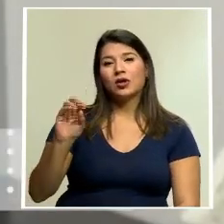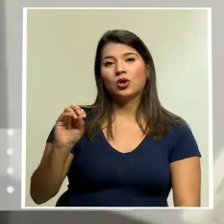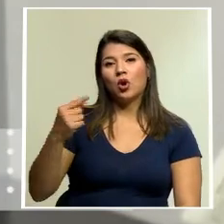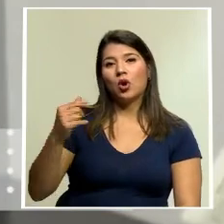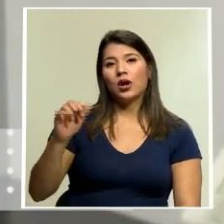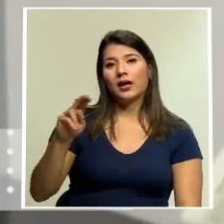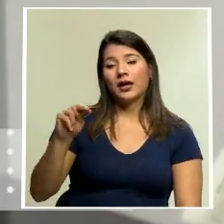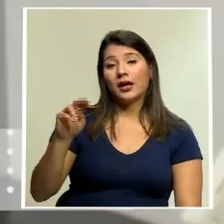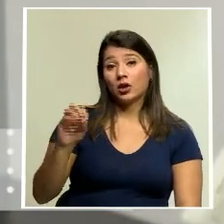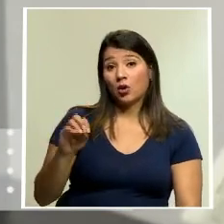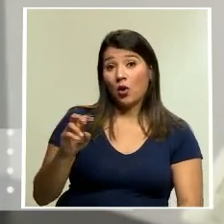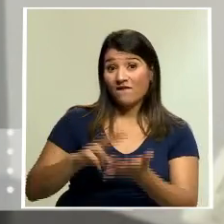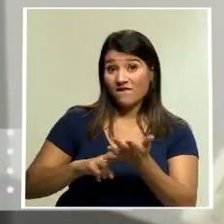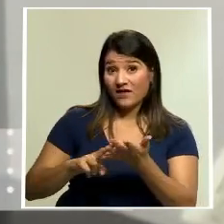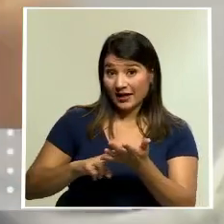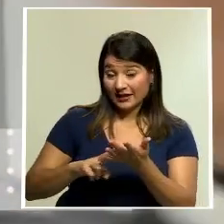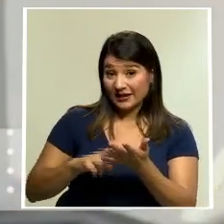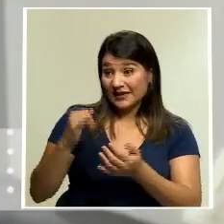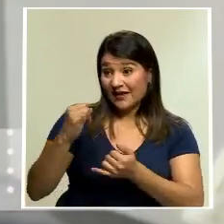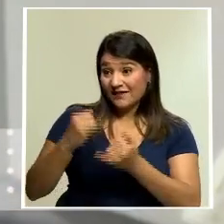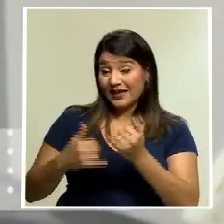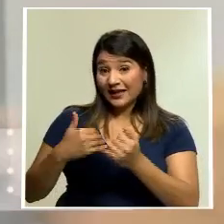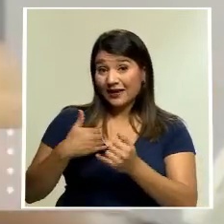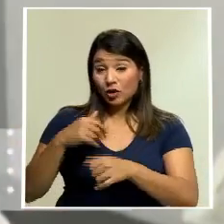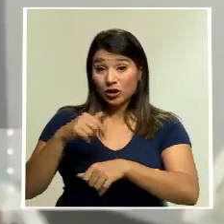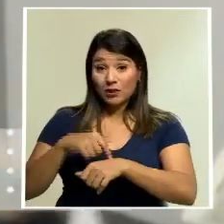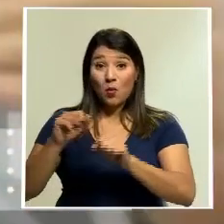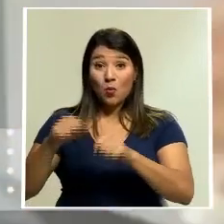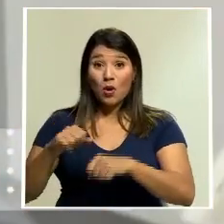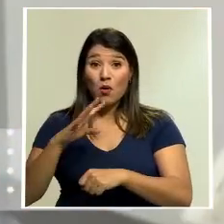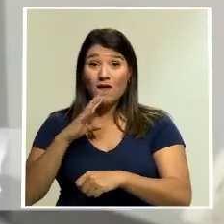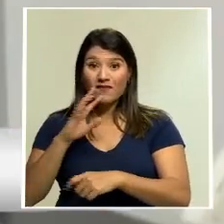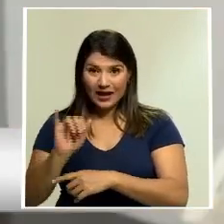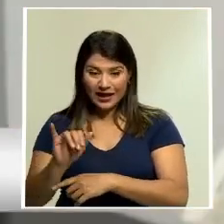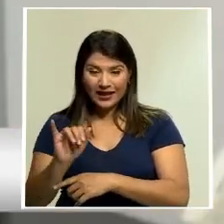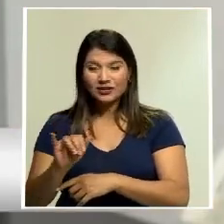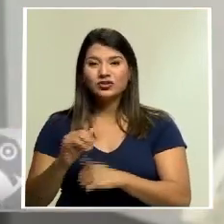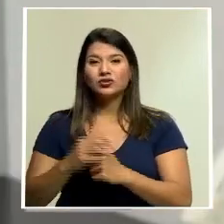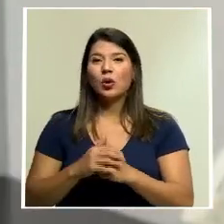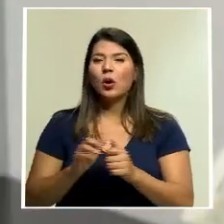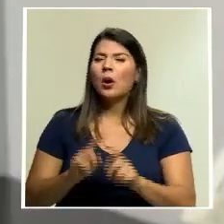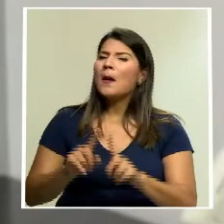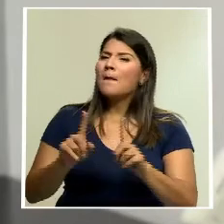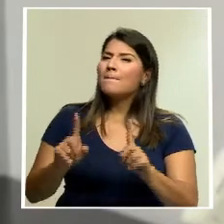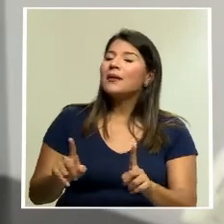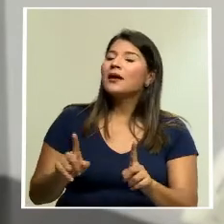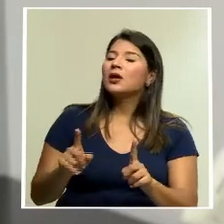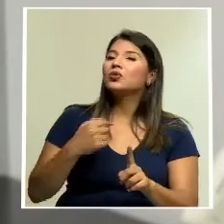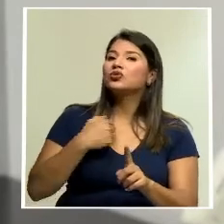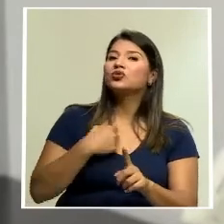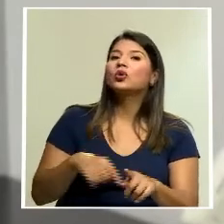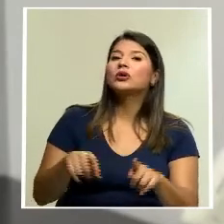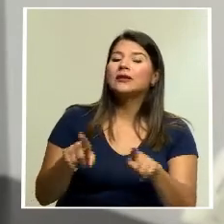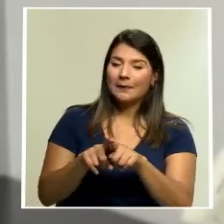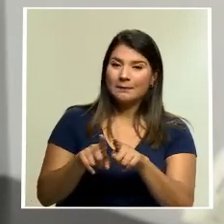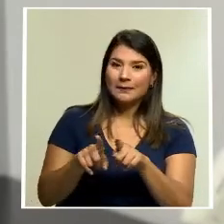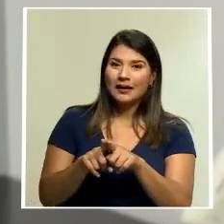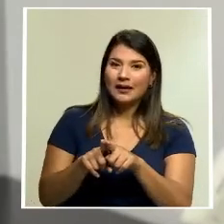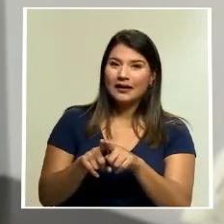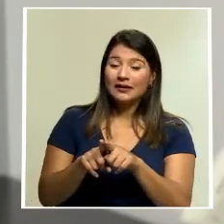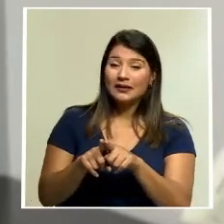podemos conversar de eso, pero apostándole a eso, apostando a la investigación, también me atrevería